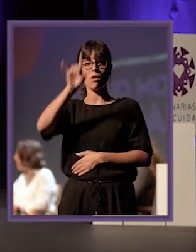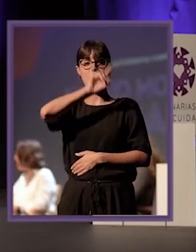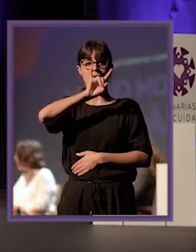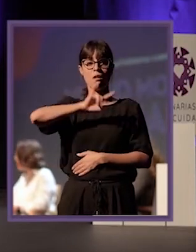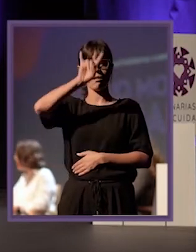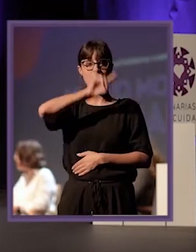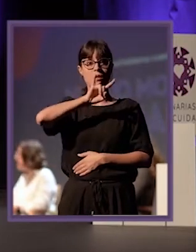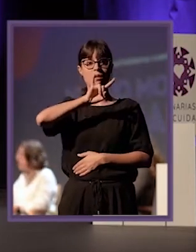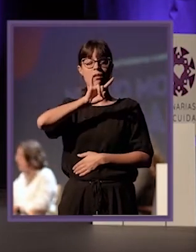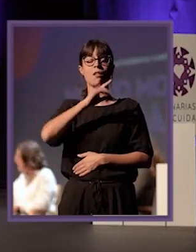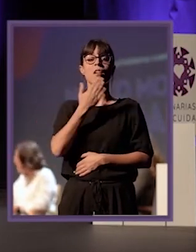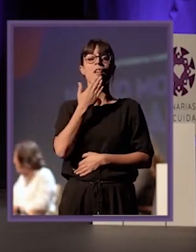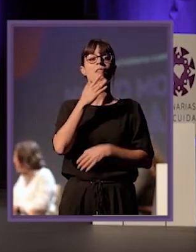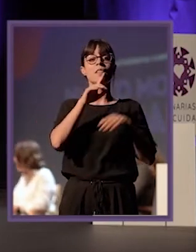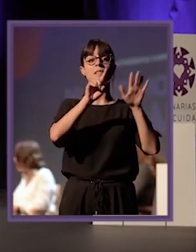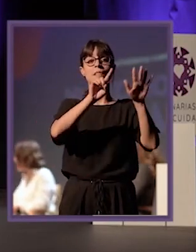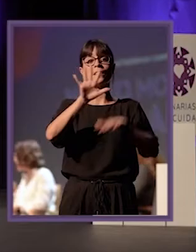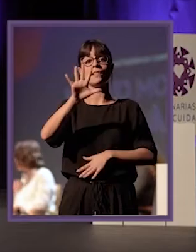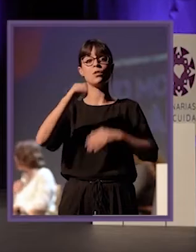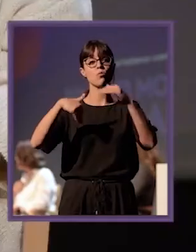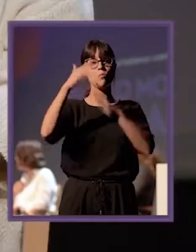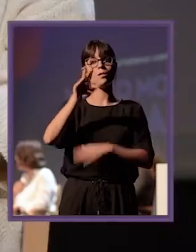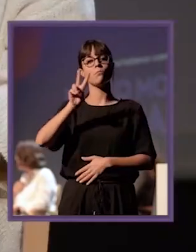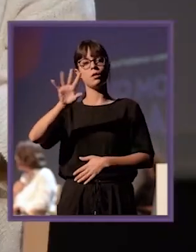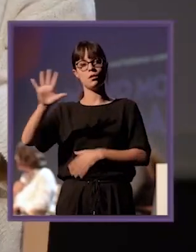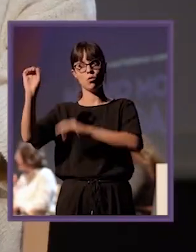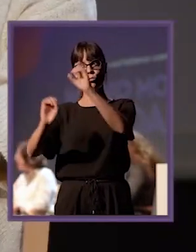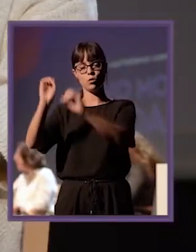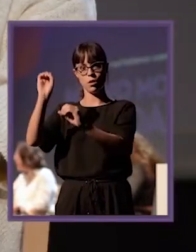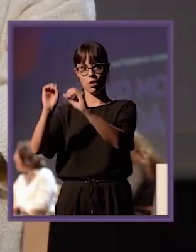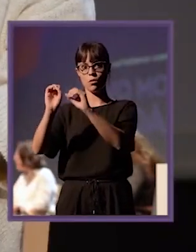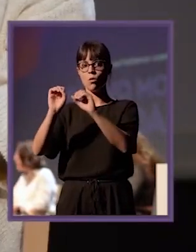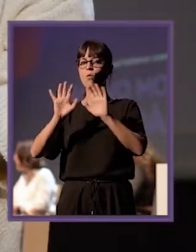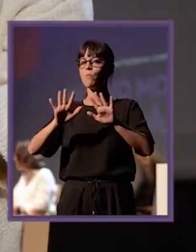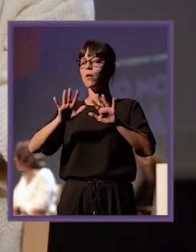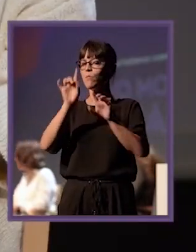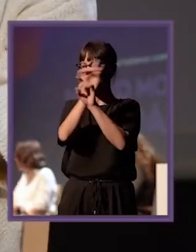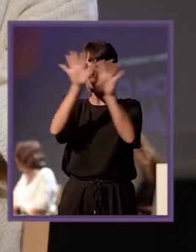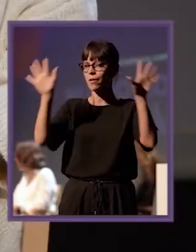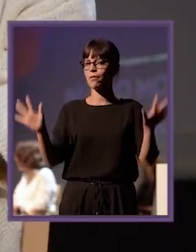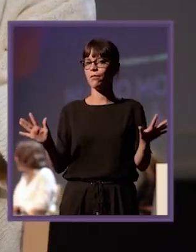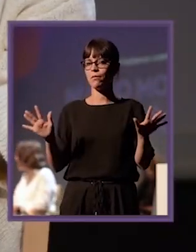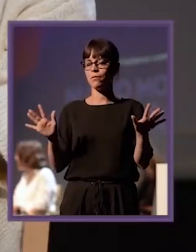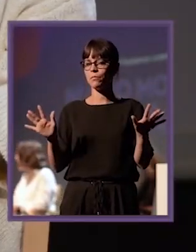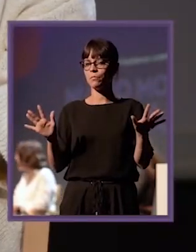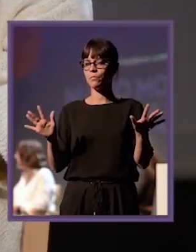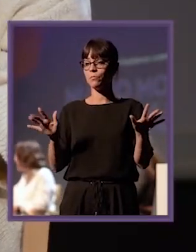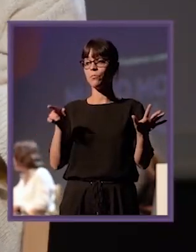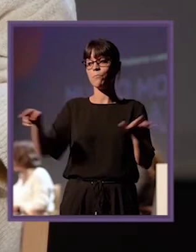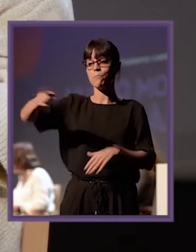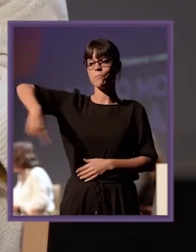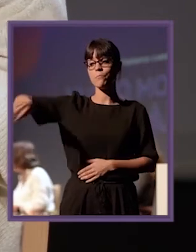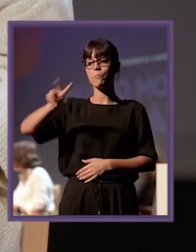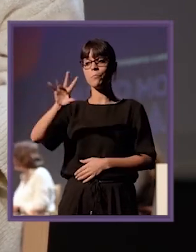mayores de 65 años. Pero mayor certeza que esa tengo yo una. Y es que no todas las personas de esa proporción vamos a desear